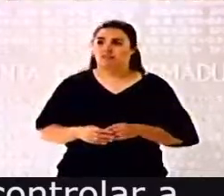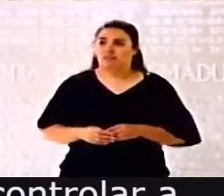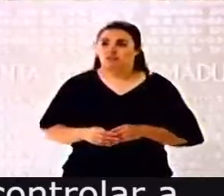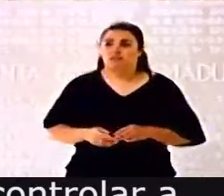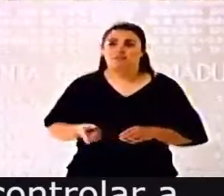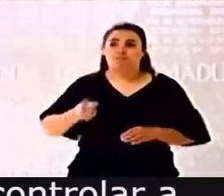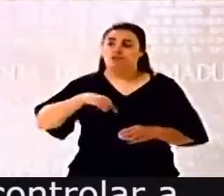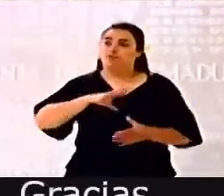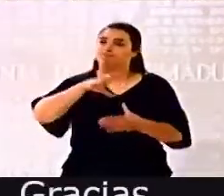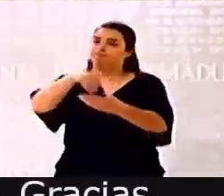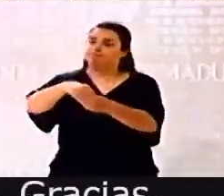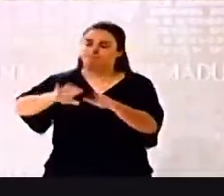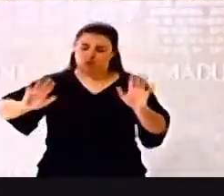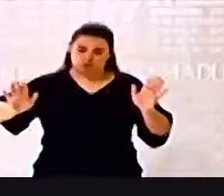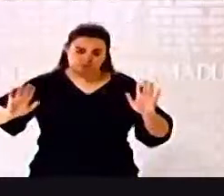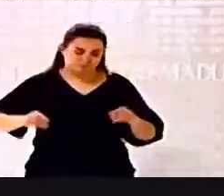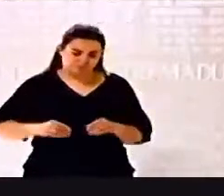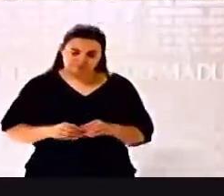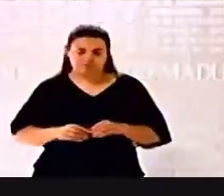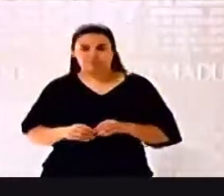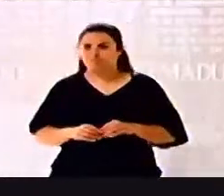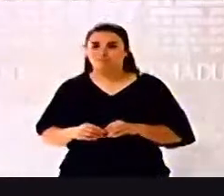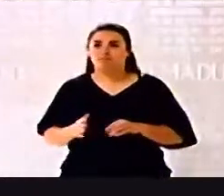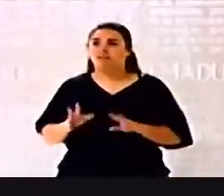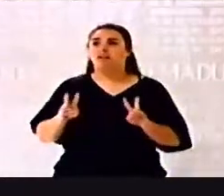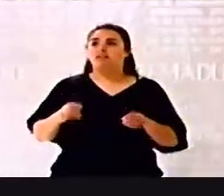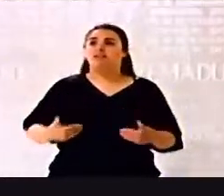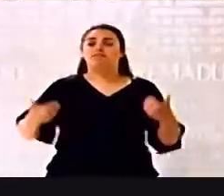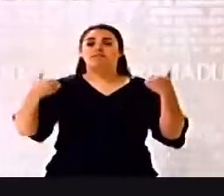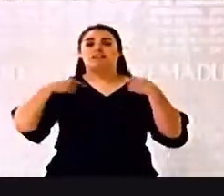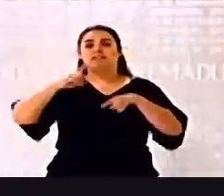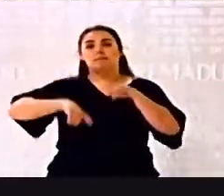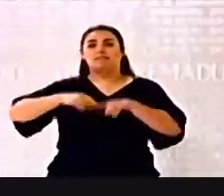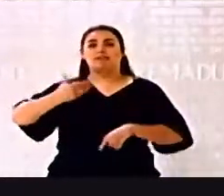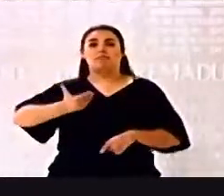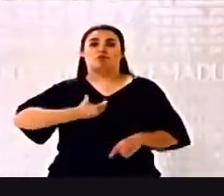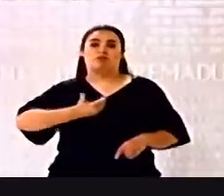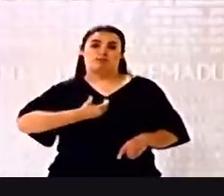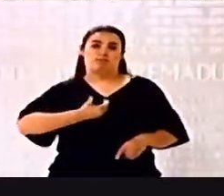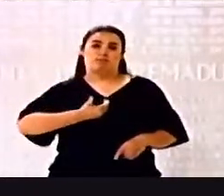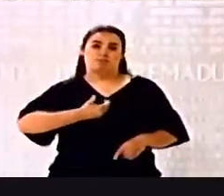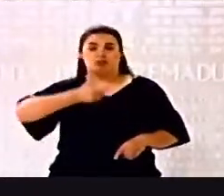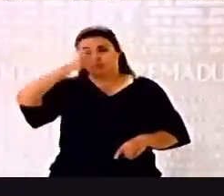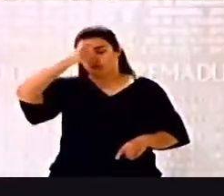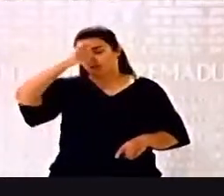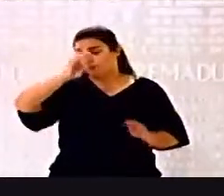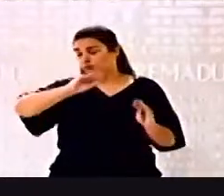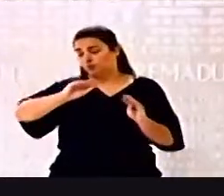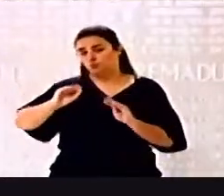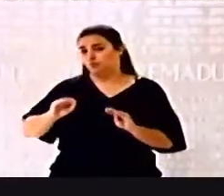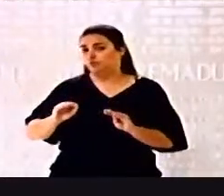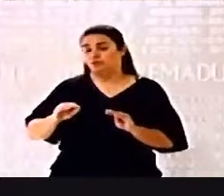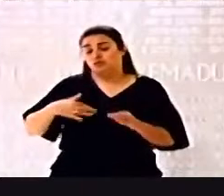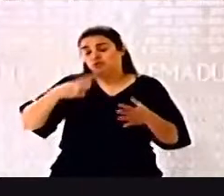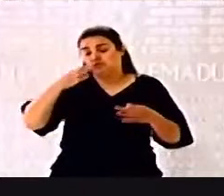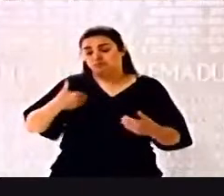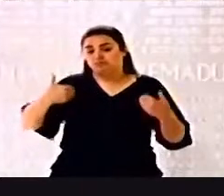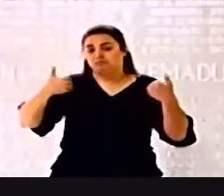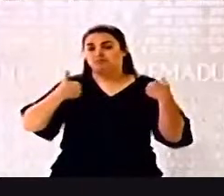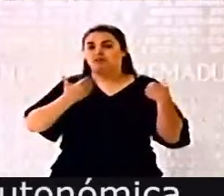Nosotros no nos metemos en eso. Creo que eso forma parte de la autonomía municipal. Creo que eso forma parte de la autonomía